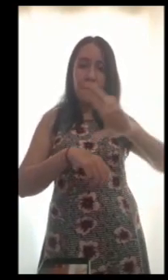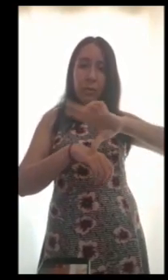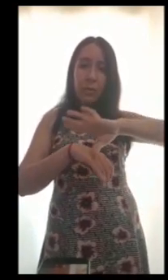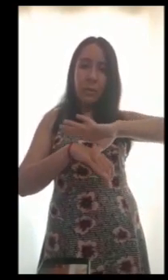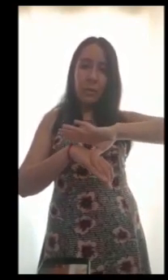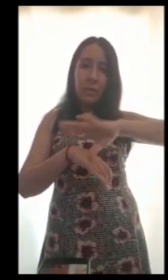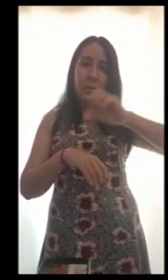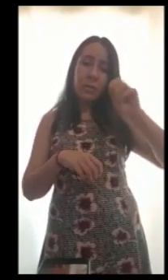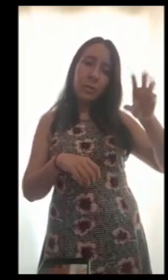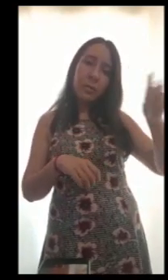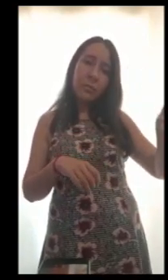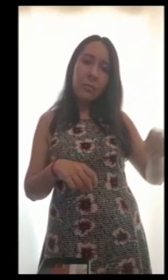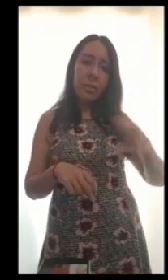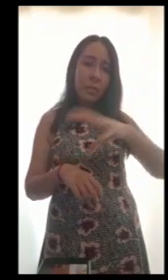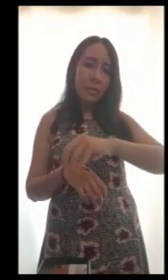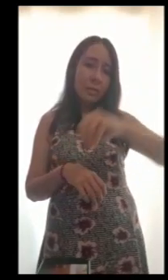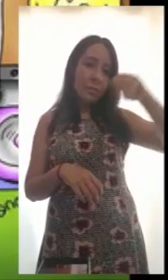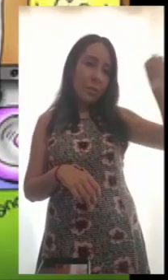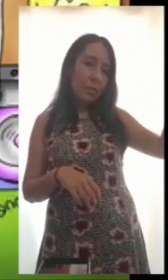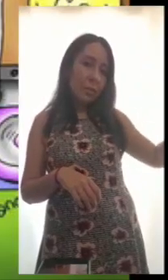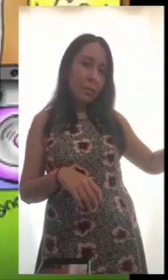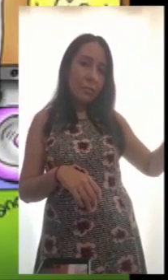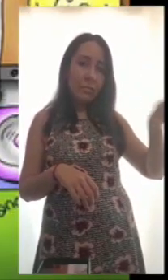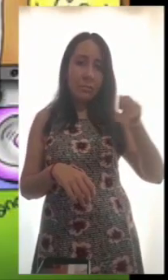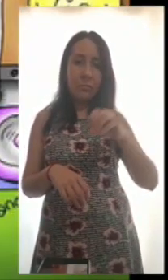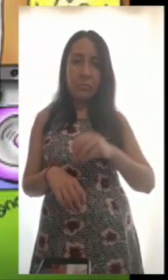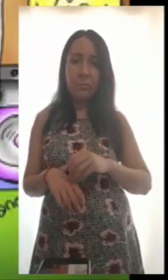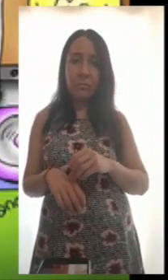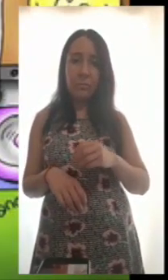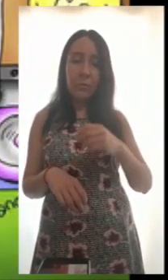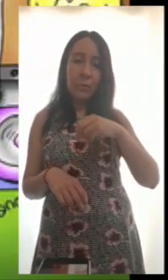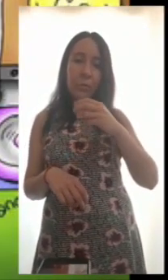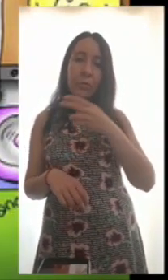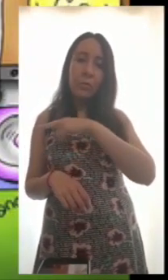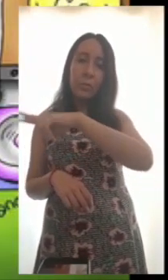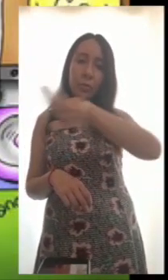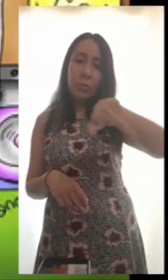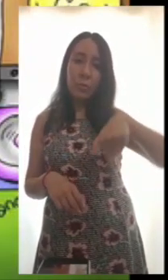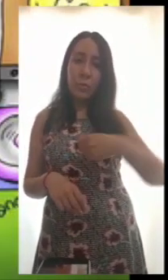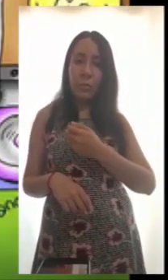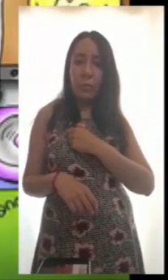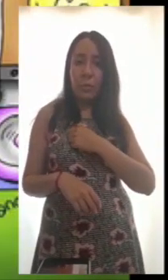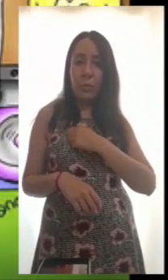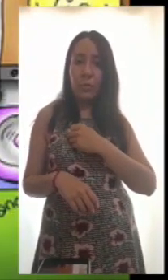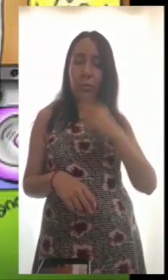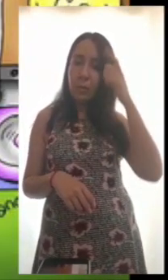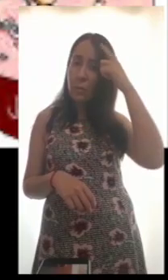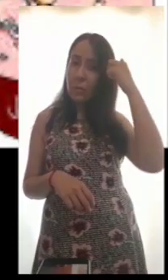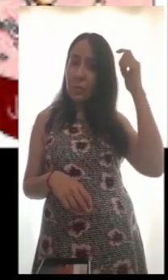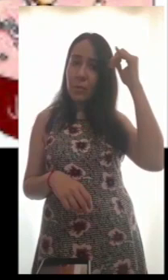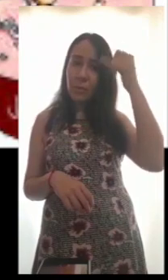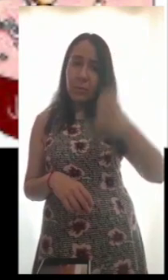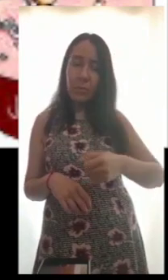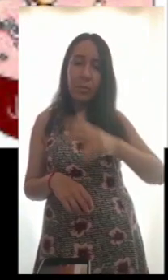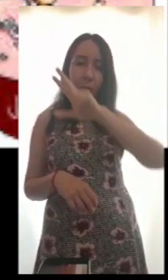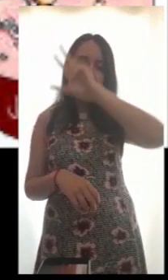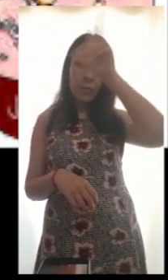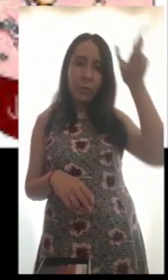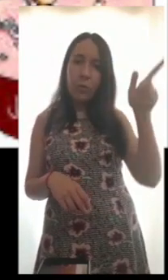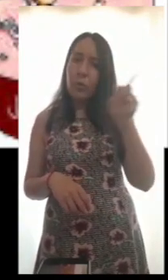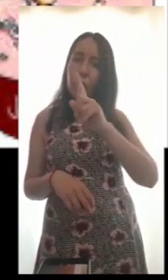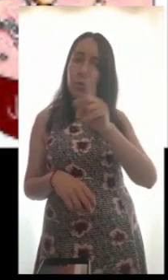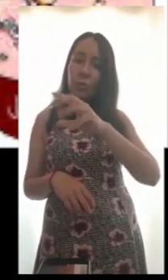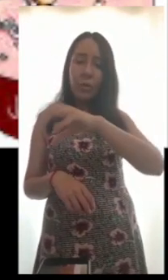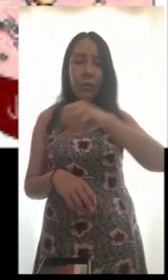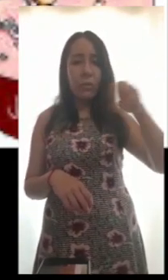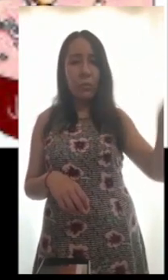les margina. Nosotros como cristianos recordemos siempre que Dios en el cual creemos no excluye a